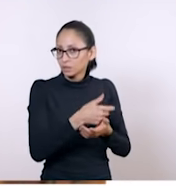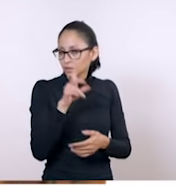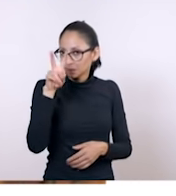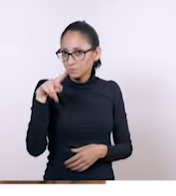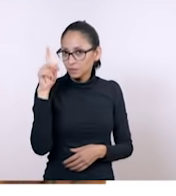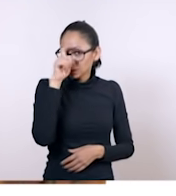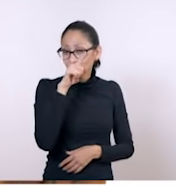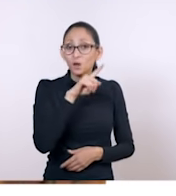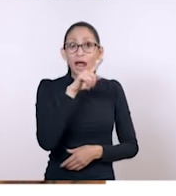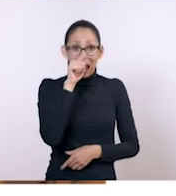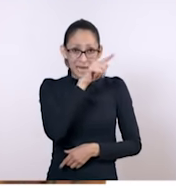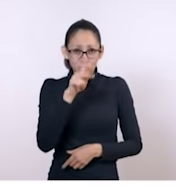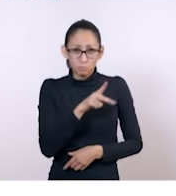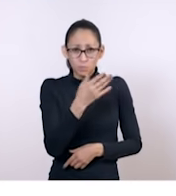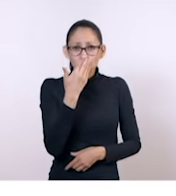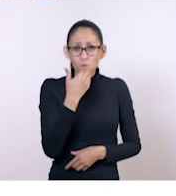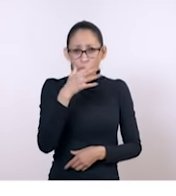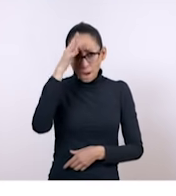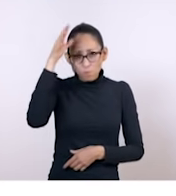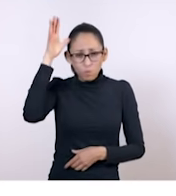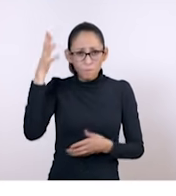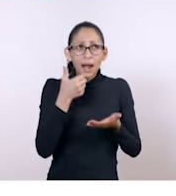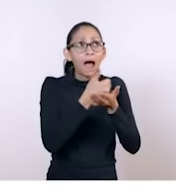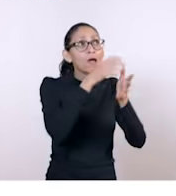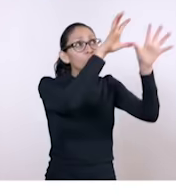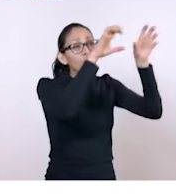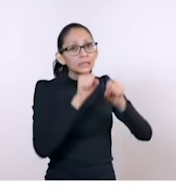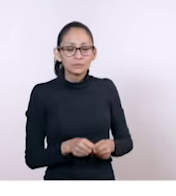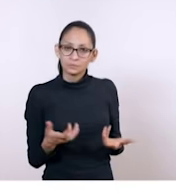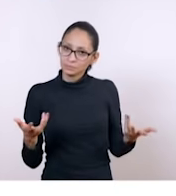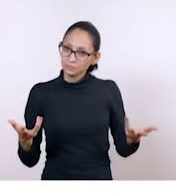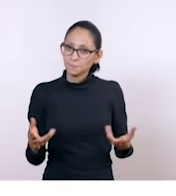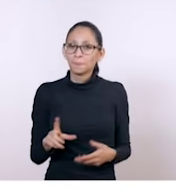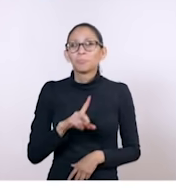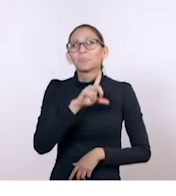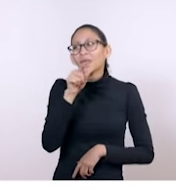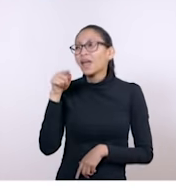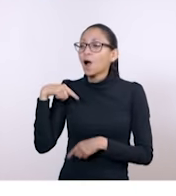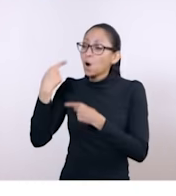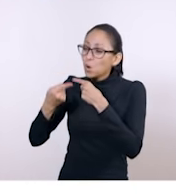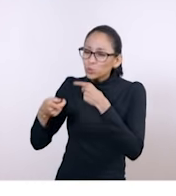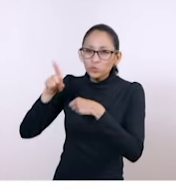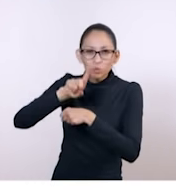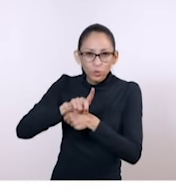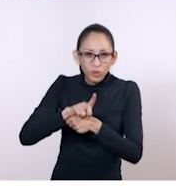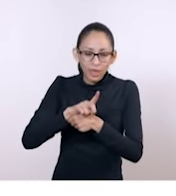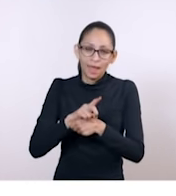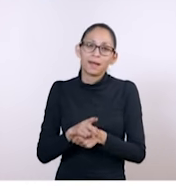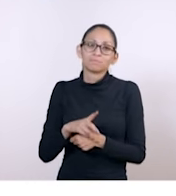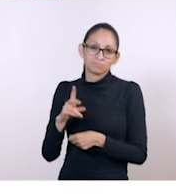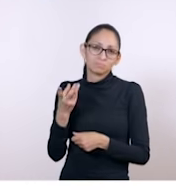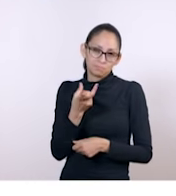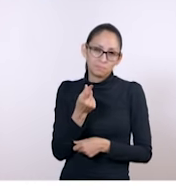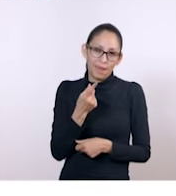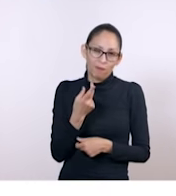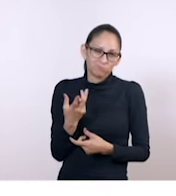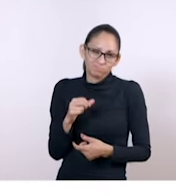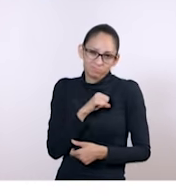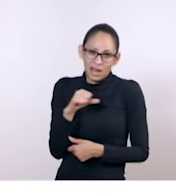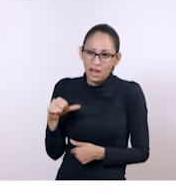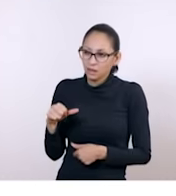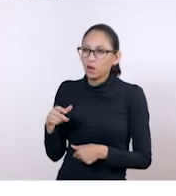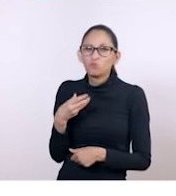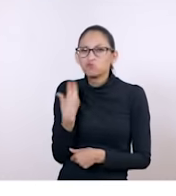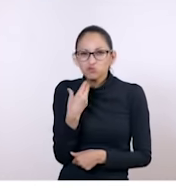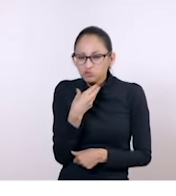en ese pueblo no había bomberos, fue una cosa. Pero no, al día siguiente, no conforme con todas las maldades que había hecho, se le ocurriera molestar a los guajolotes. A